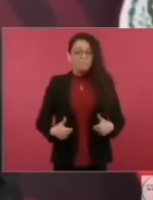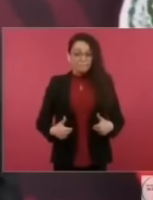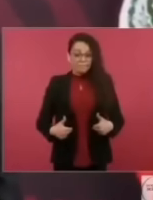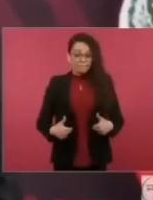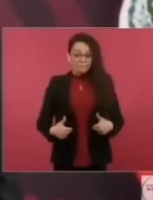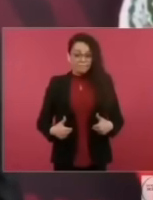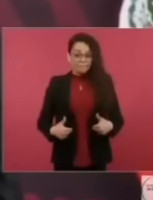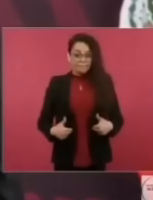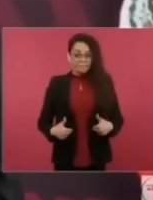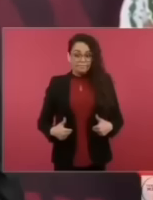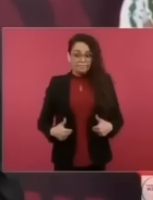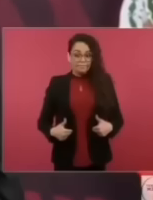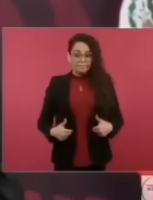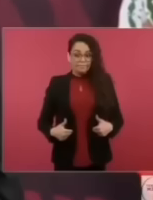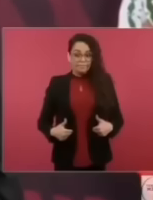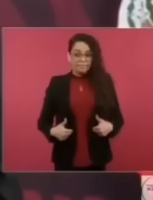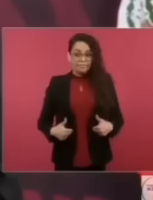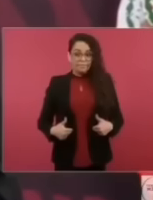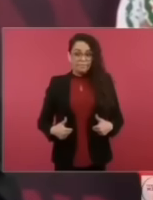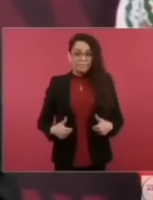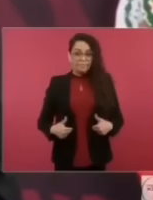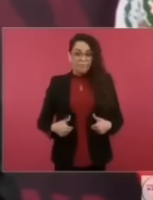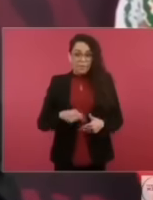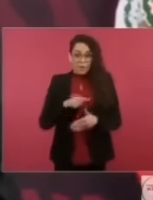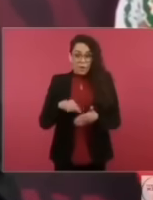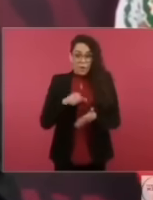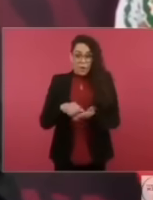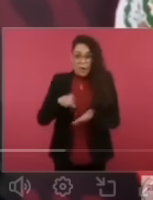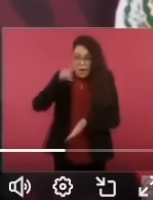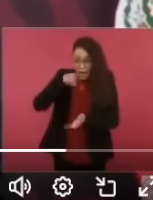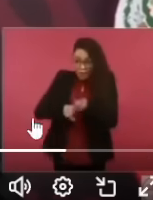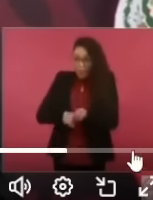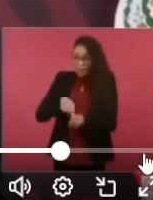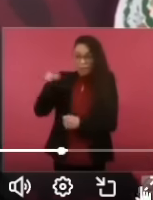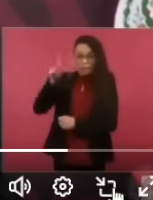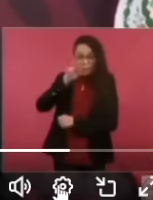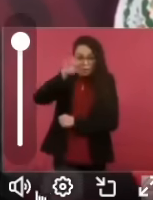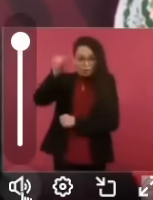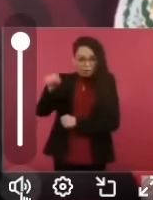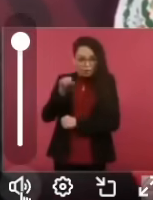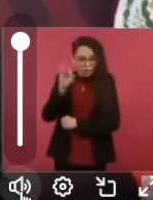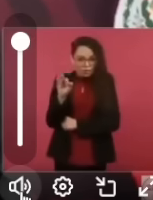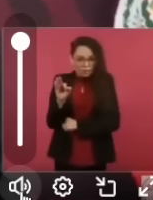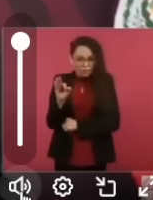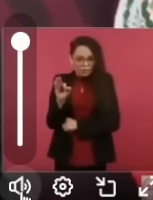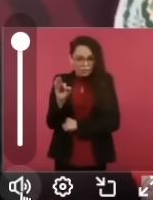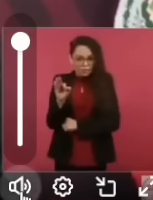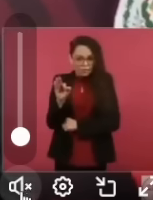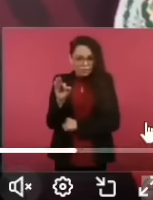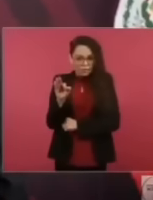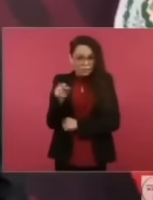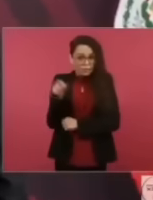Desde el Poder Judicial. Y esto no fue un asunto nada más de jueces.